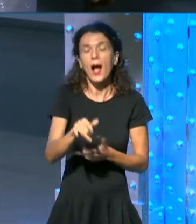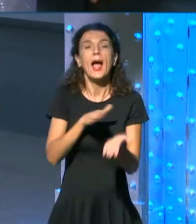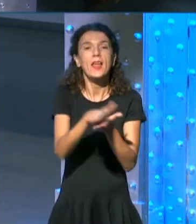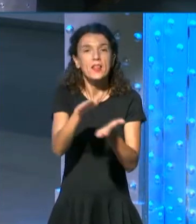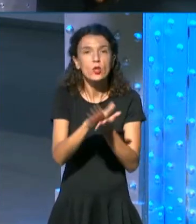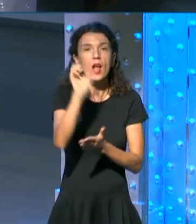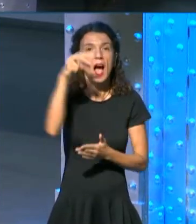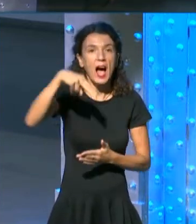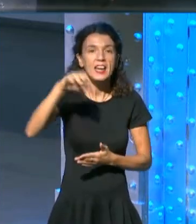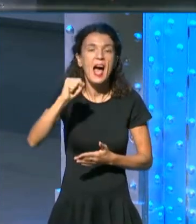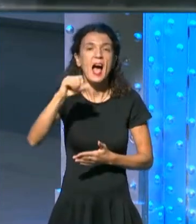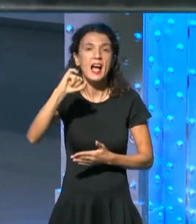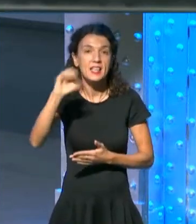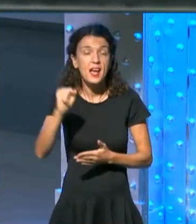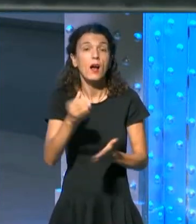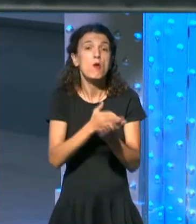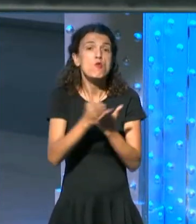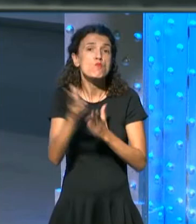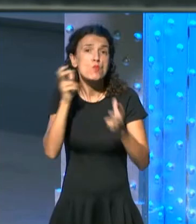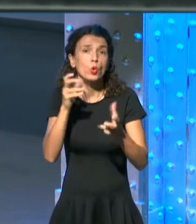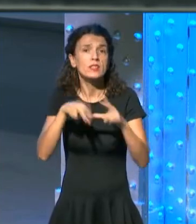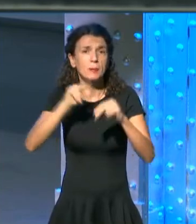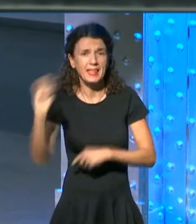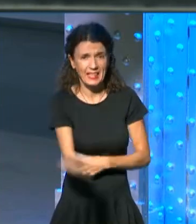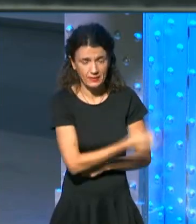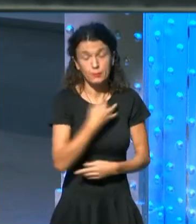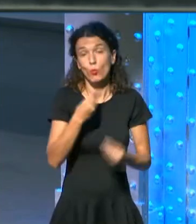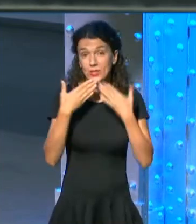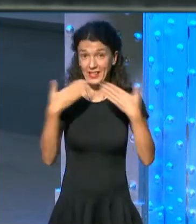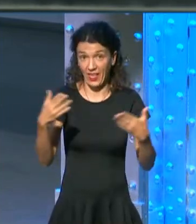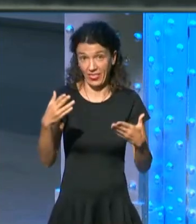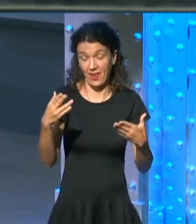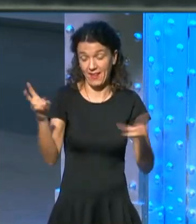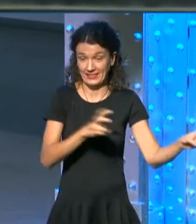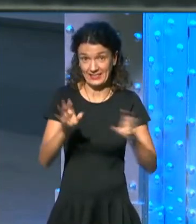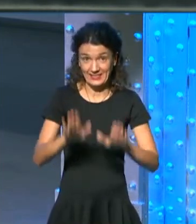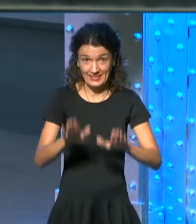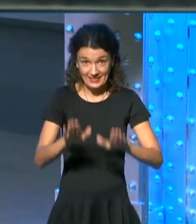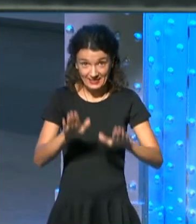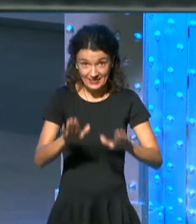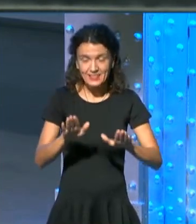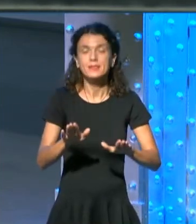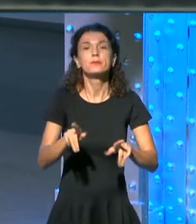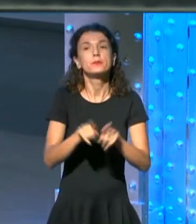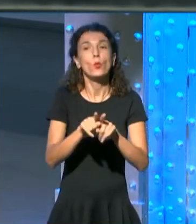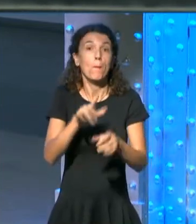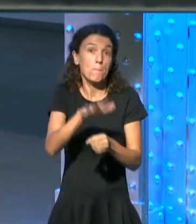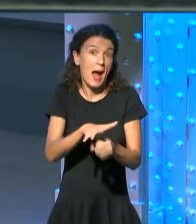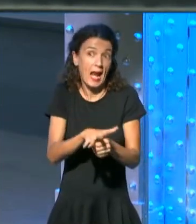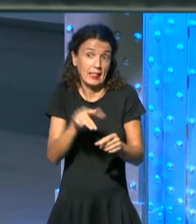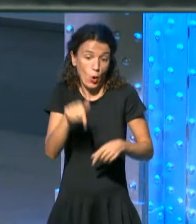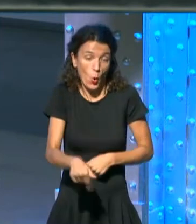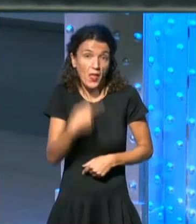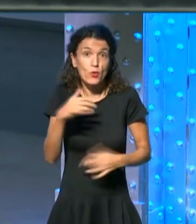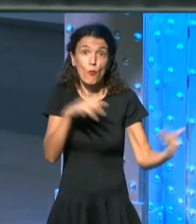editorial Anaya Multimedia y bueno, antes de nada, daros las gracias a todos por asistir en un martes como hoy, que nos han